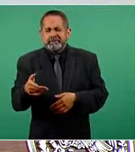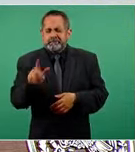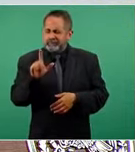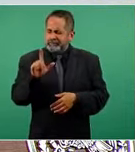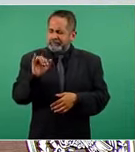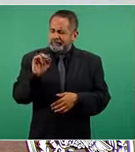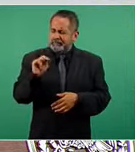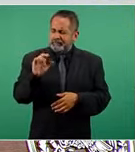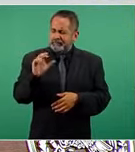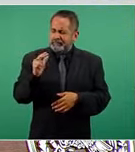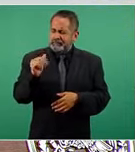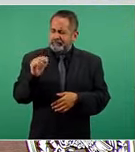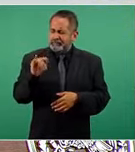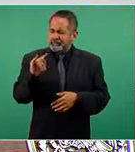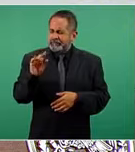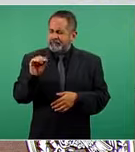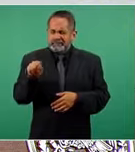linchamiento.